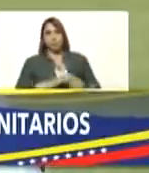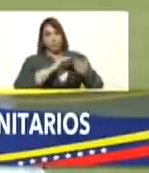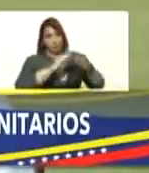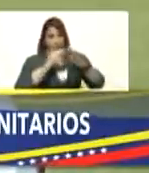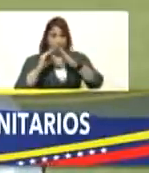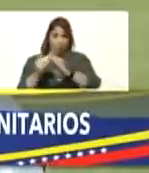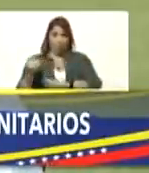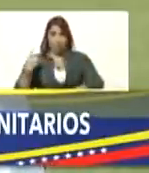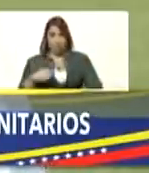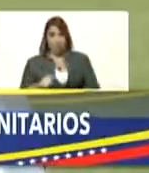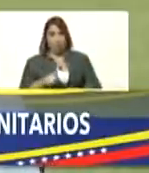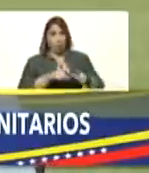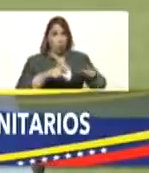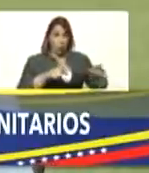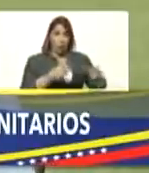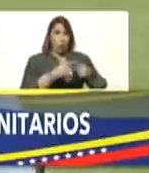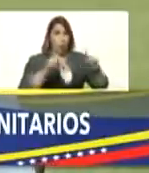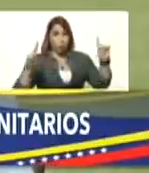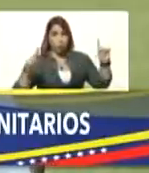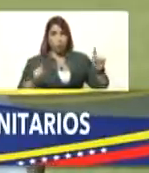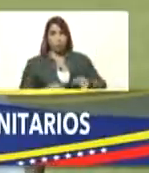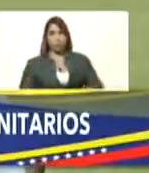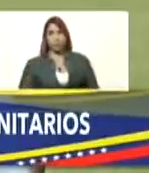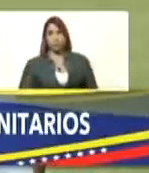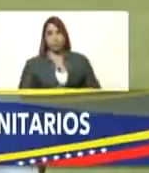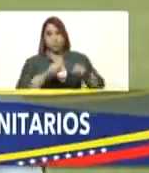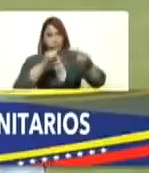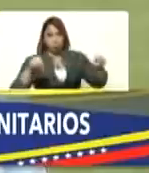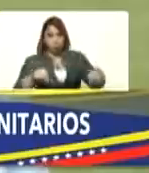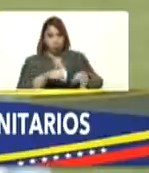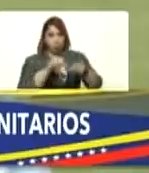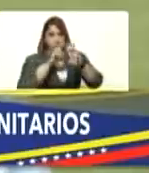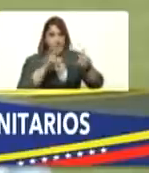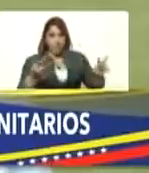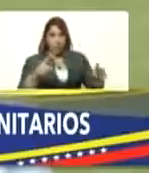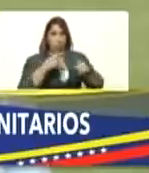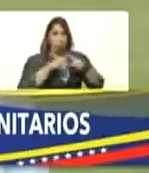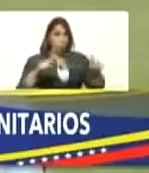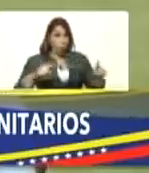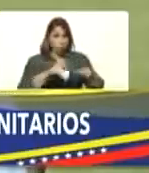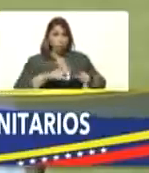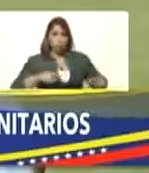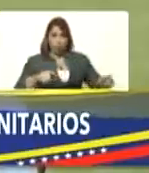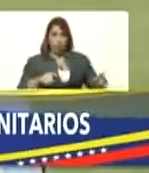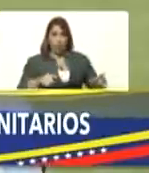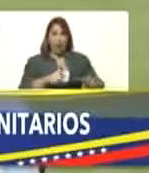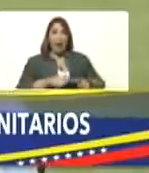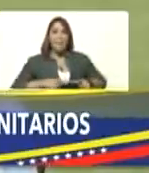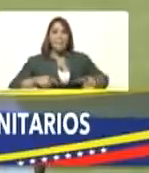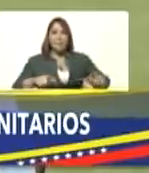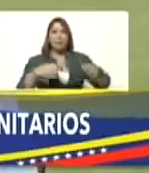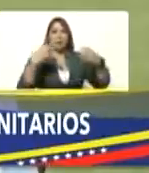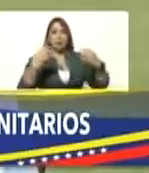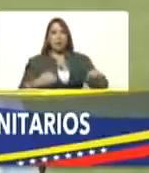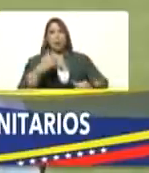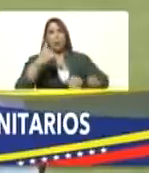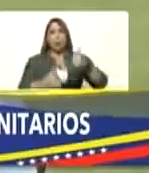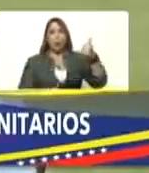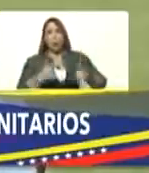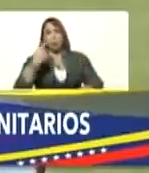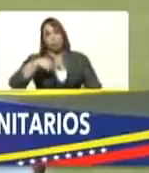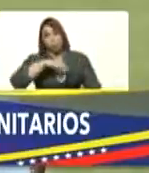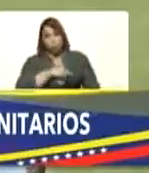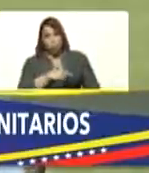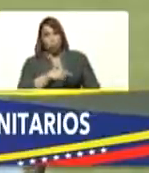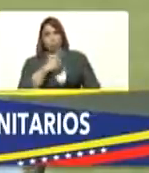que tienen otro territorio. Y los cuadrantes de paz, que tienen otro territorio. El espacio natural por el cual nos deberíamos